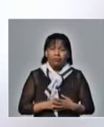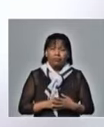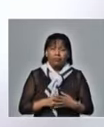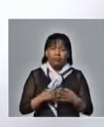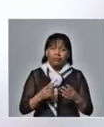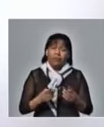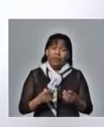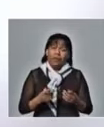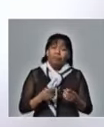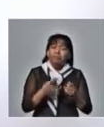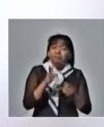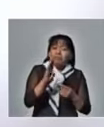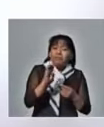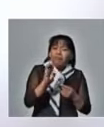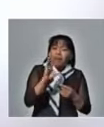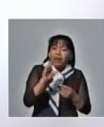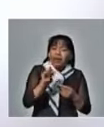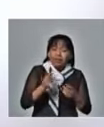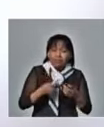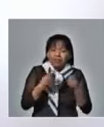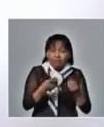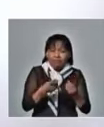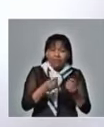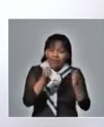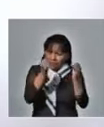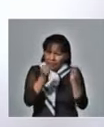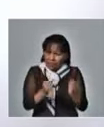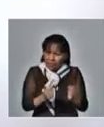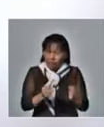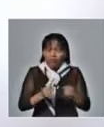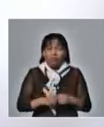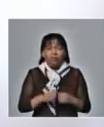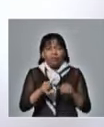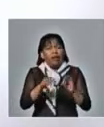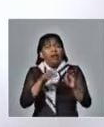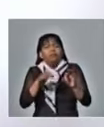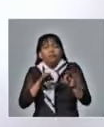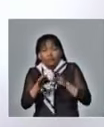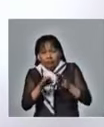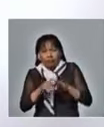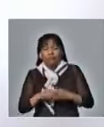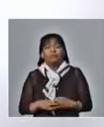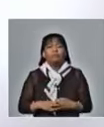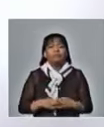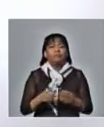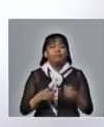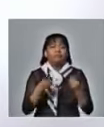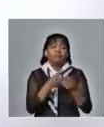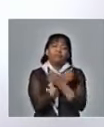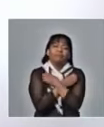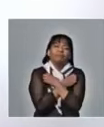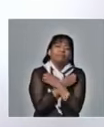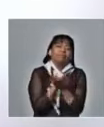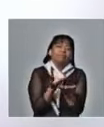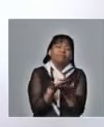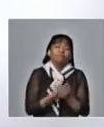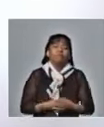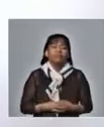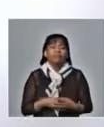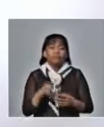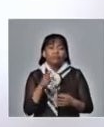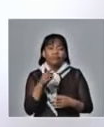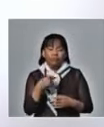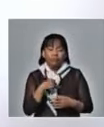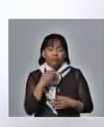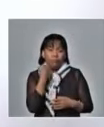becas, vamos a darles seguridad, vamos a darles empleo, vamos a darles educación. Yo quiero